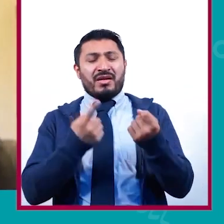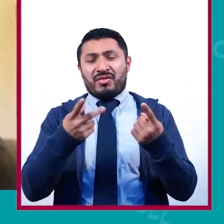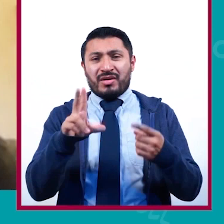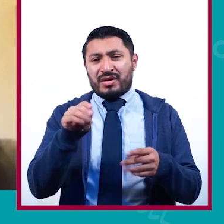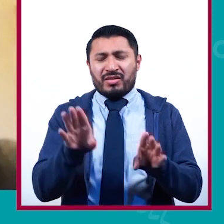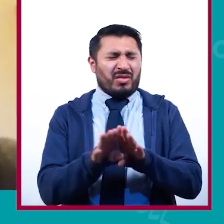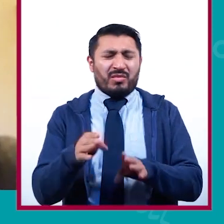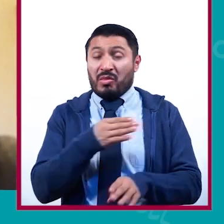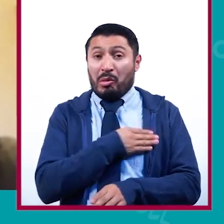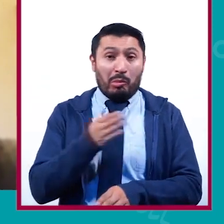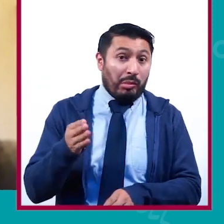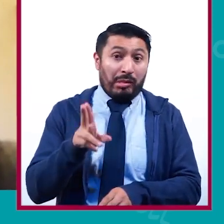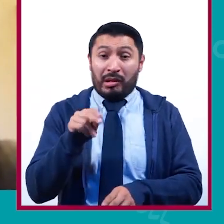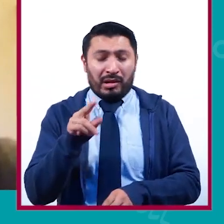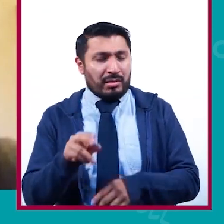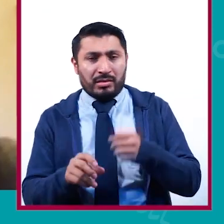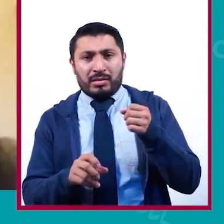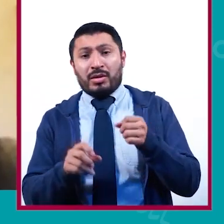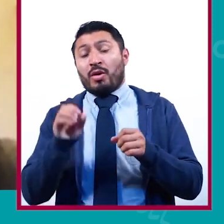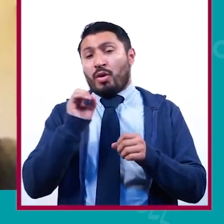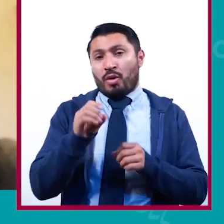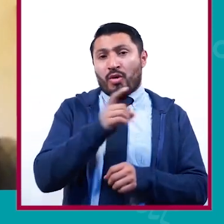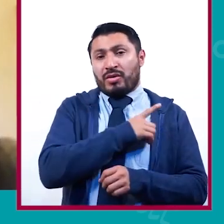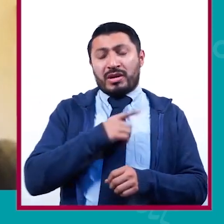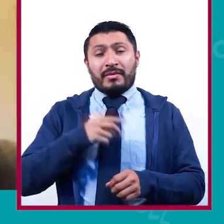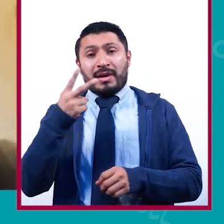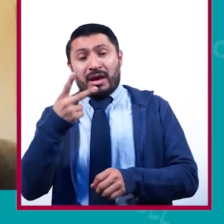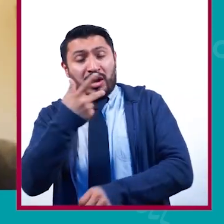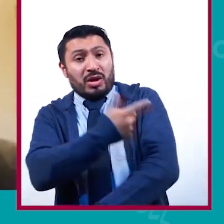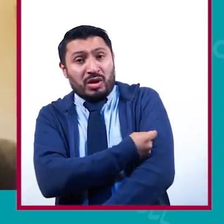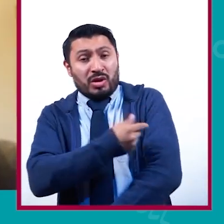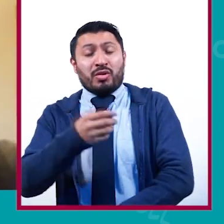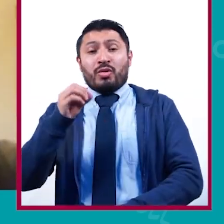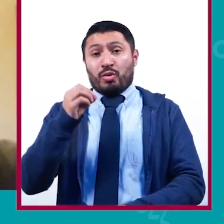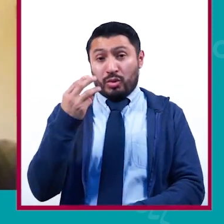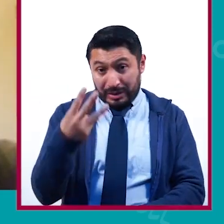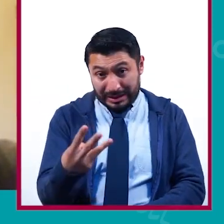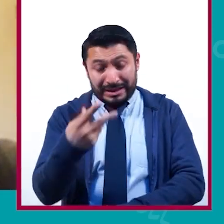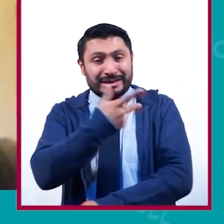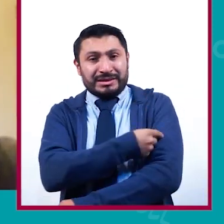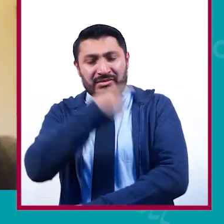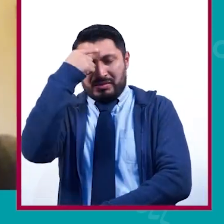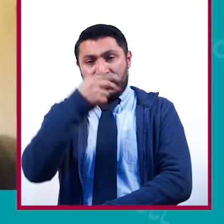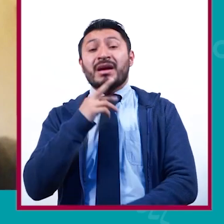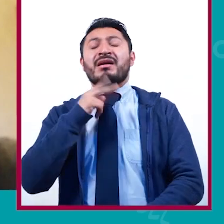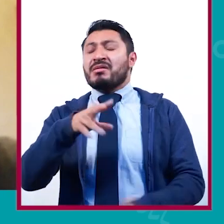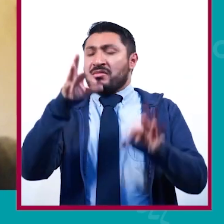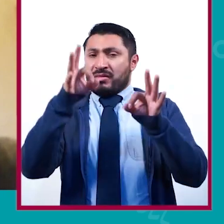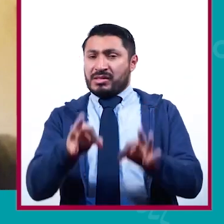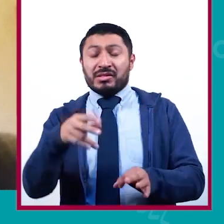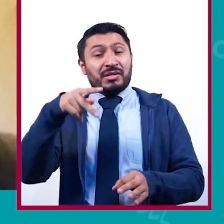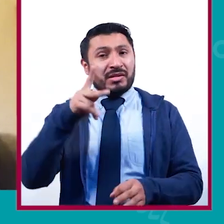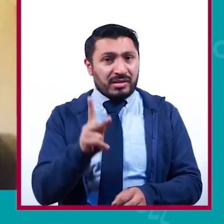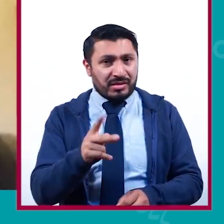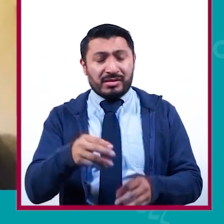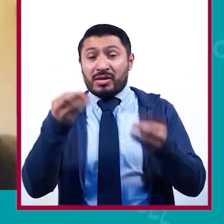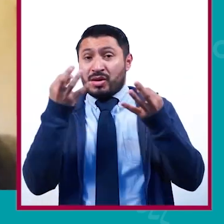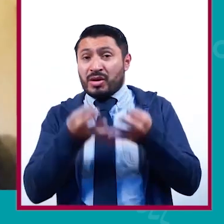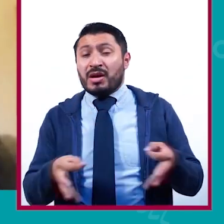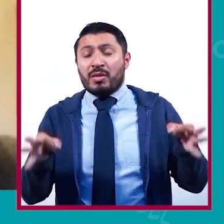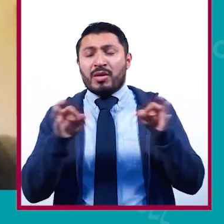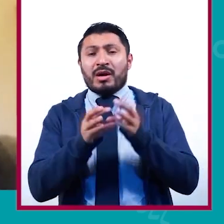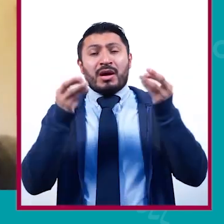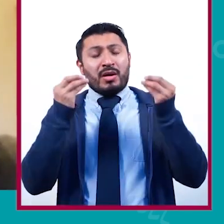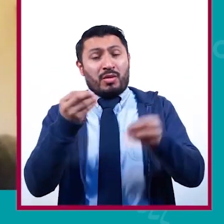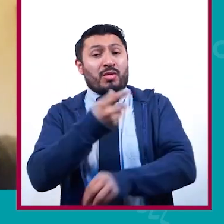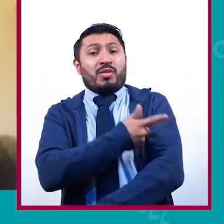todo buenas, o que se tienen que dar 2 dosis o 3 dosis para que tengan una mejor eficiencia. Pero es súper importante vacunarse,